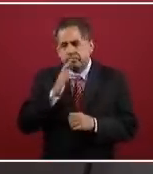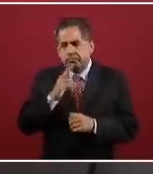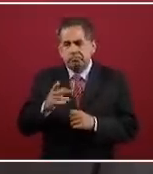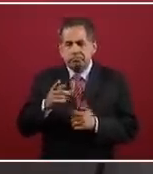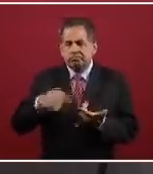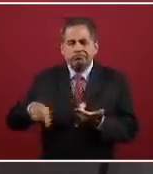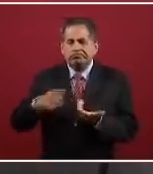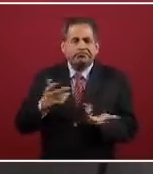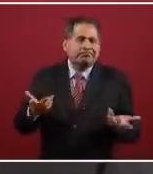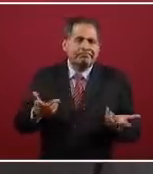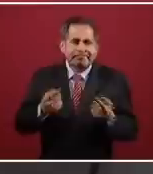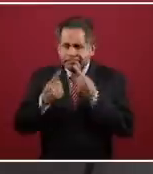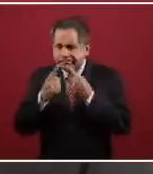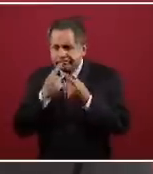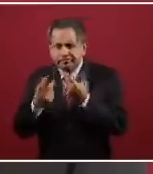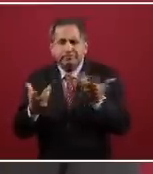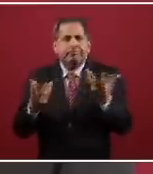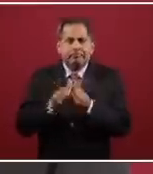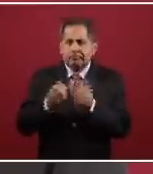esto.